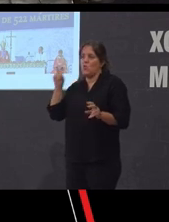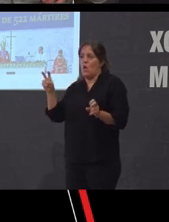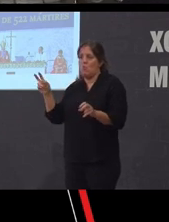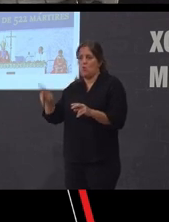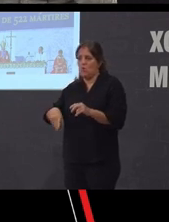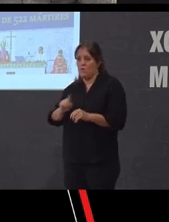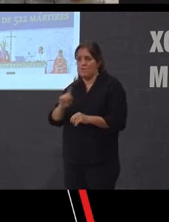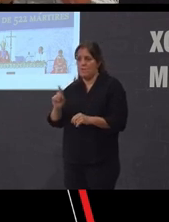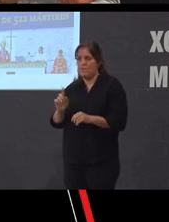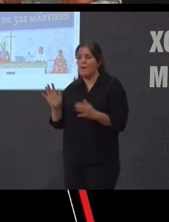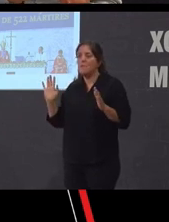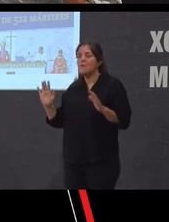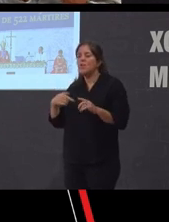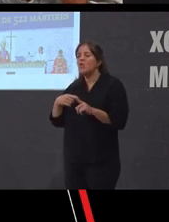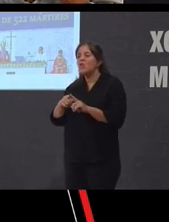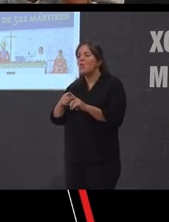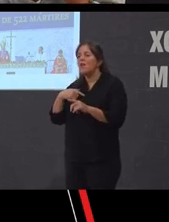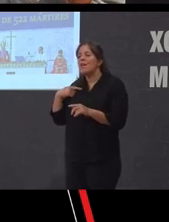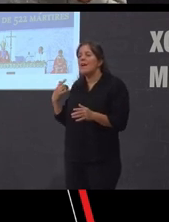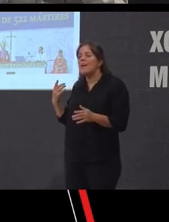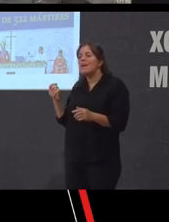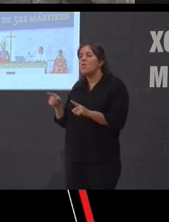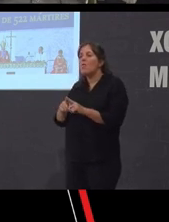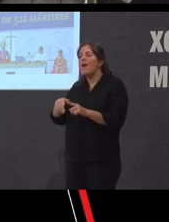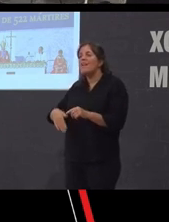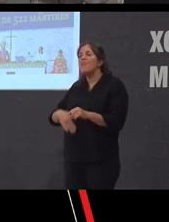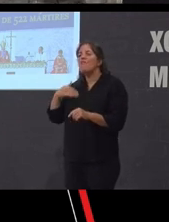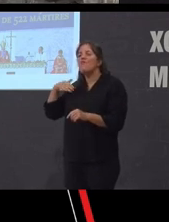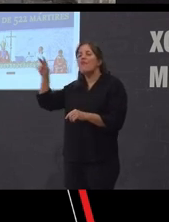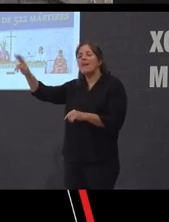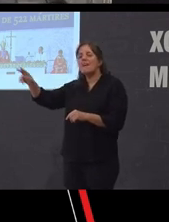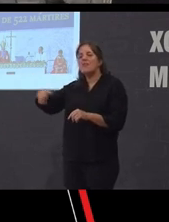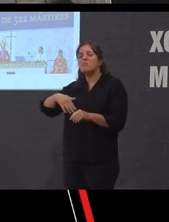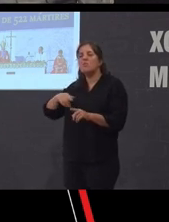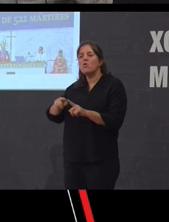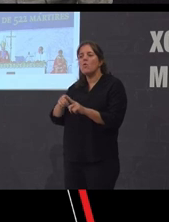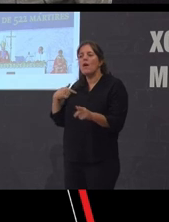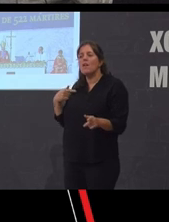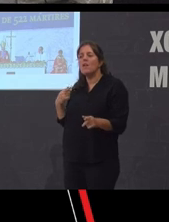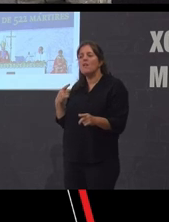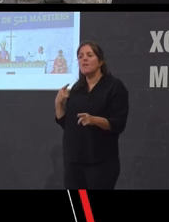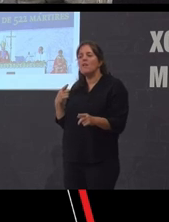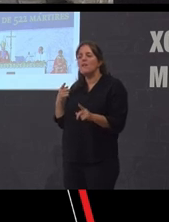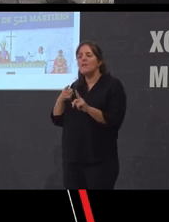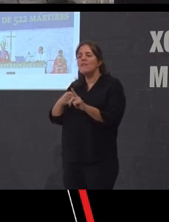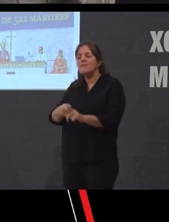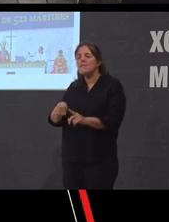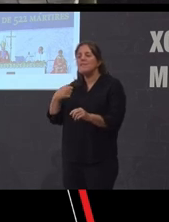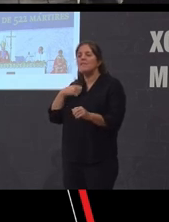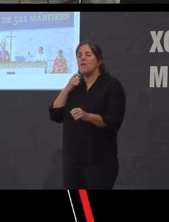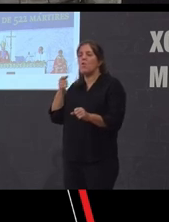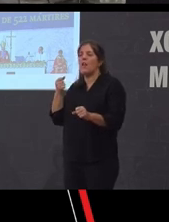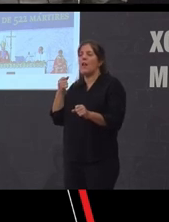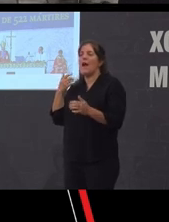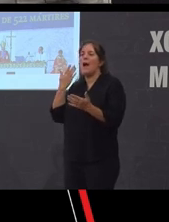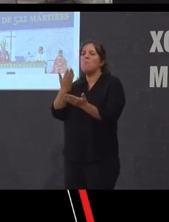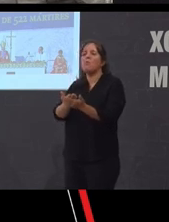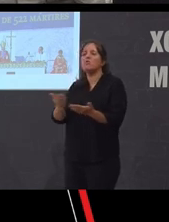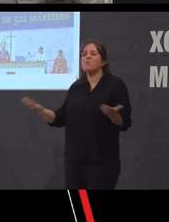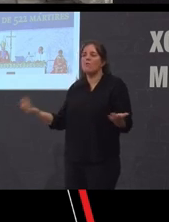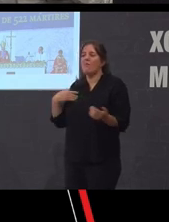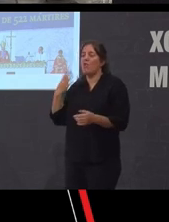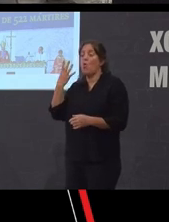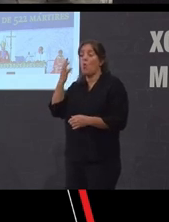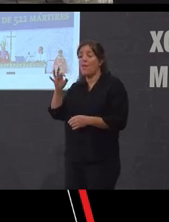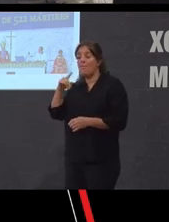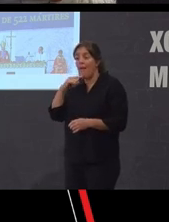novo. Pero sí, que aportou o franquismo? No que incidiu o franquismo? Primeiro, incidiu o franquismo en que foron 40 anos moi